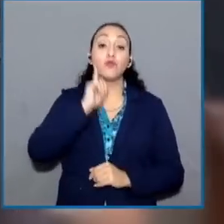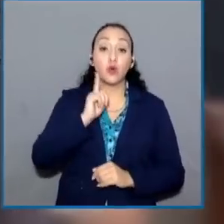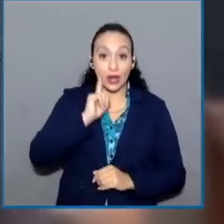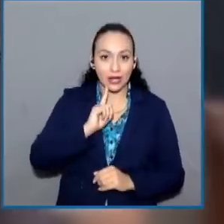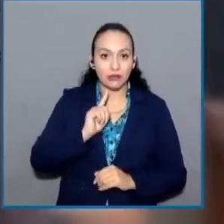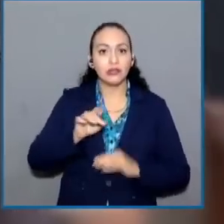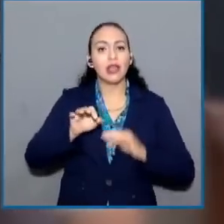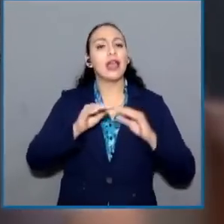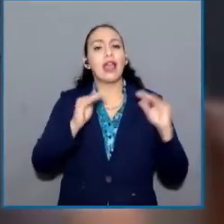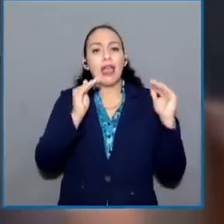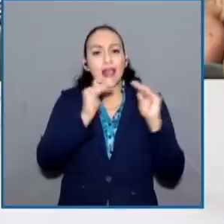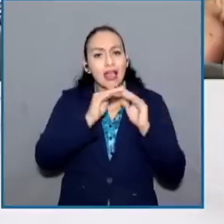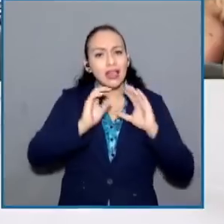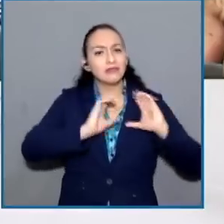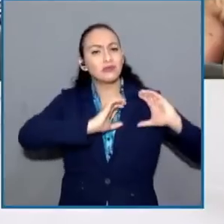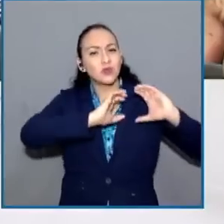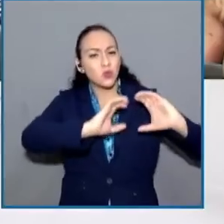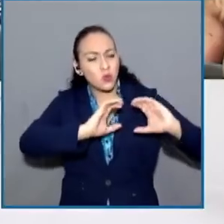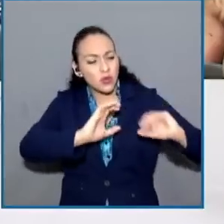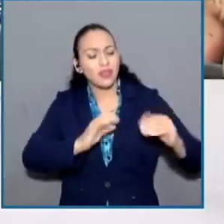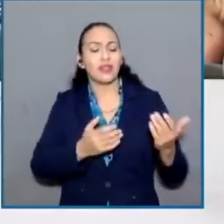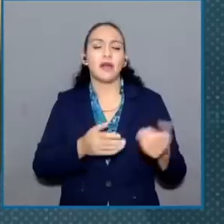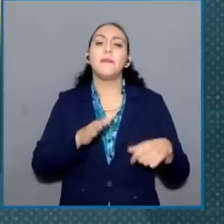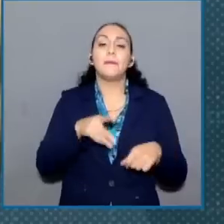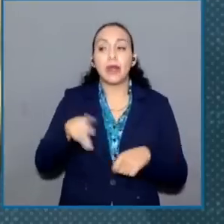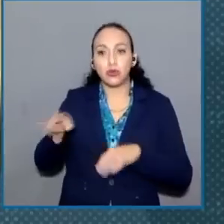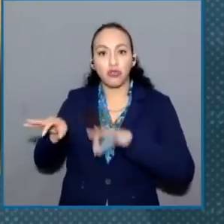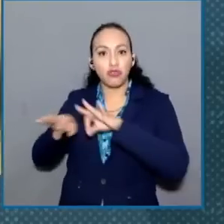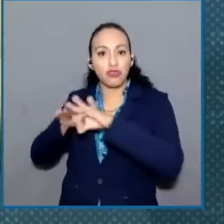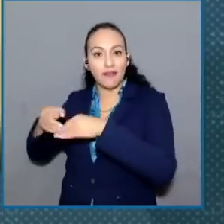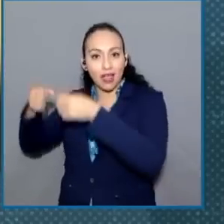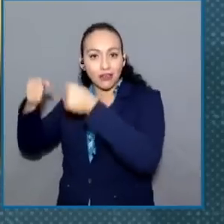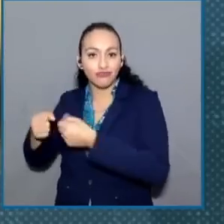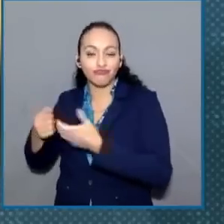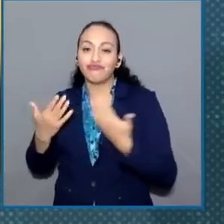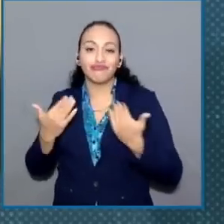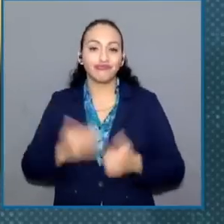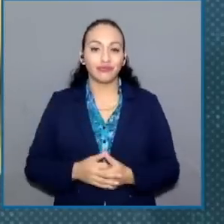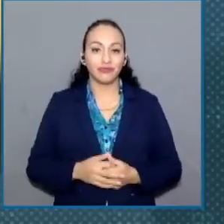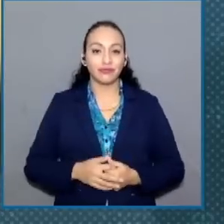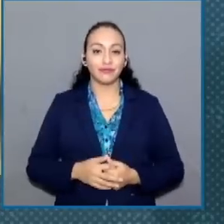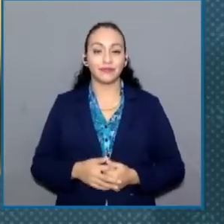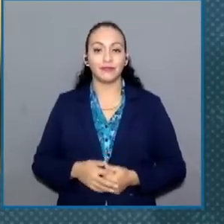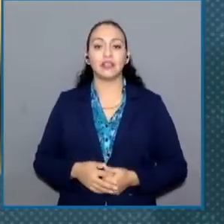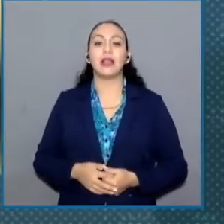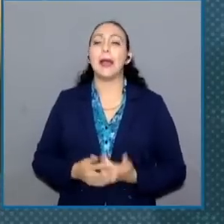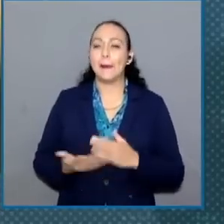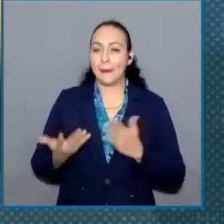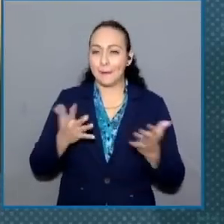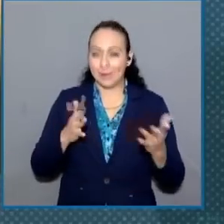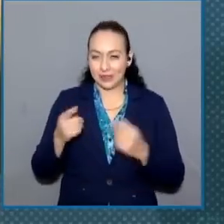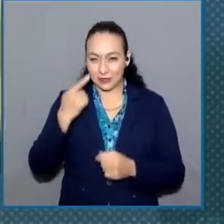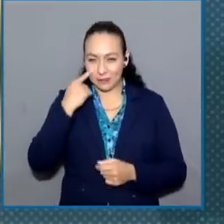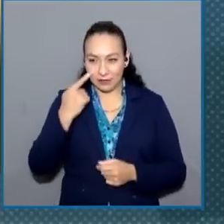a responsabilidades de cuidado no remuneradas. Esto equivale a una fuerza laboral potencial del tamaño de toda